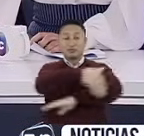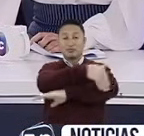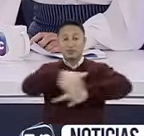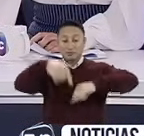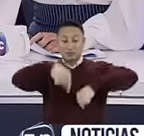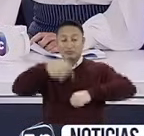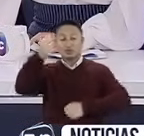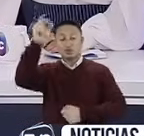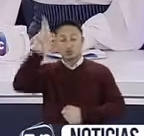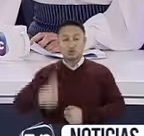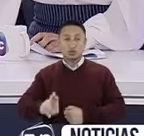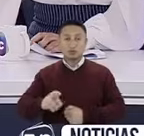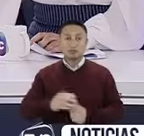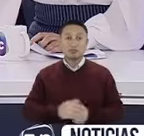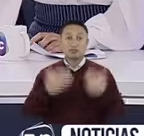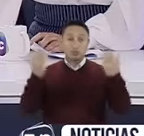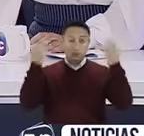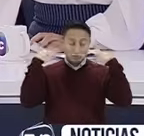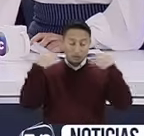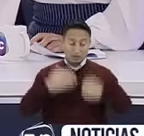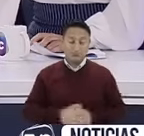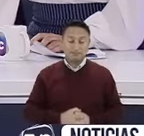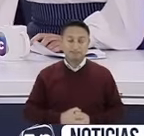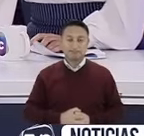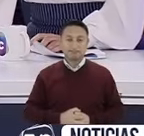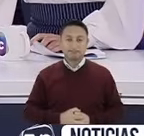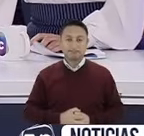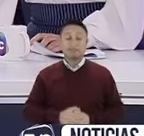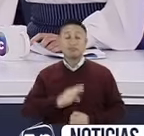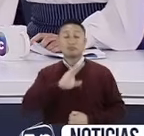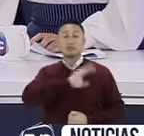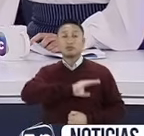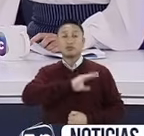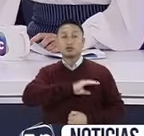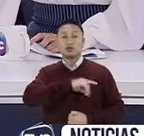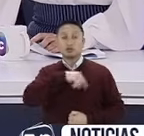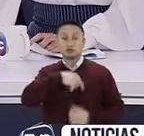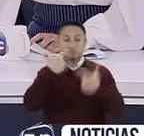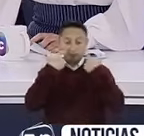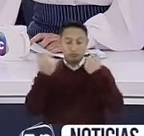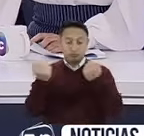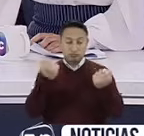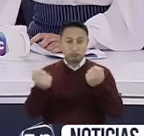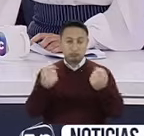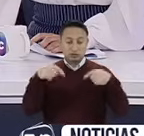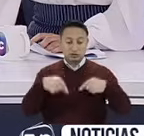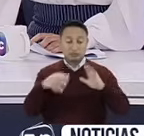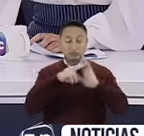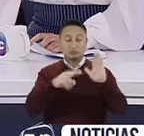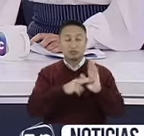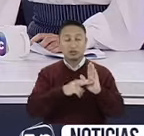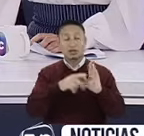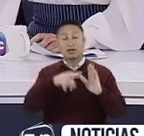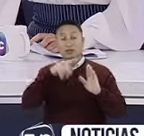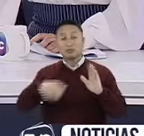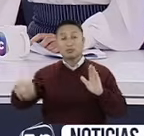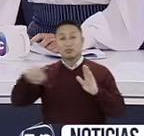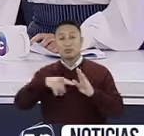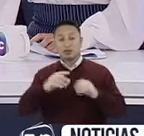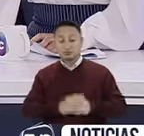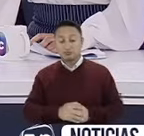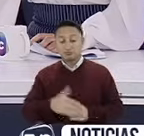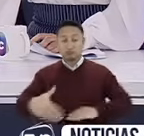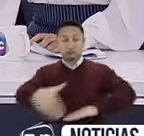de la ciudad de Guayaquil. Por su parte, el municipio efectuó controles de acuerdo a la ordenanza que prohíbe su colocación en las calles.